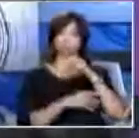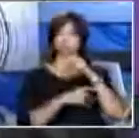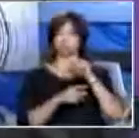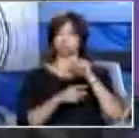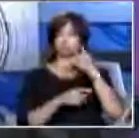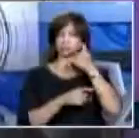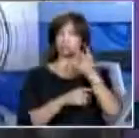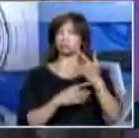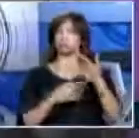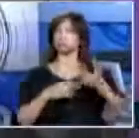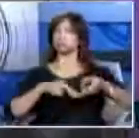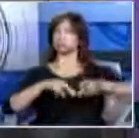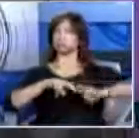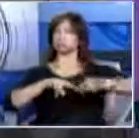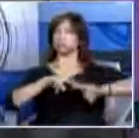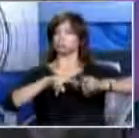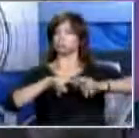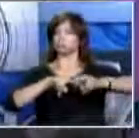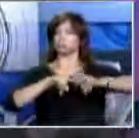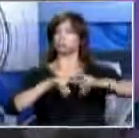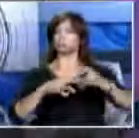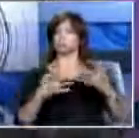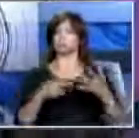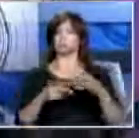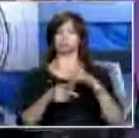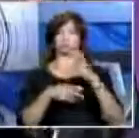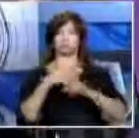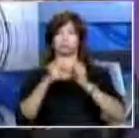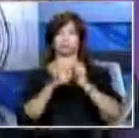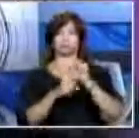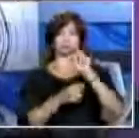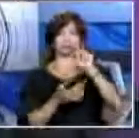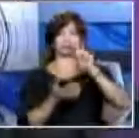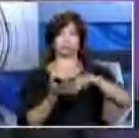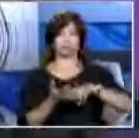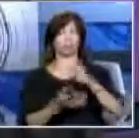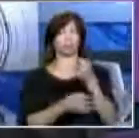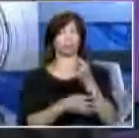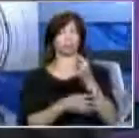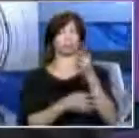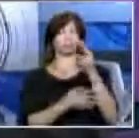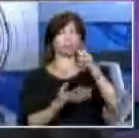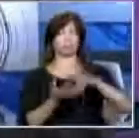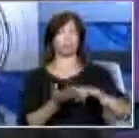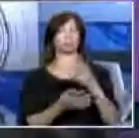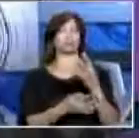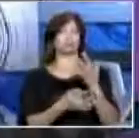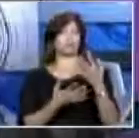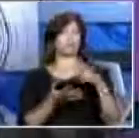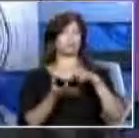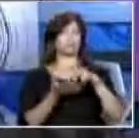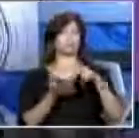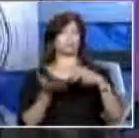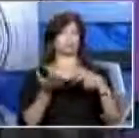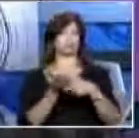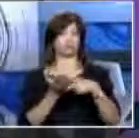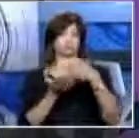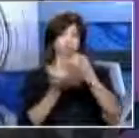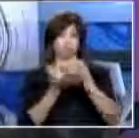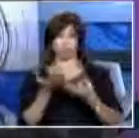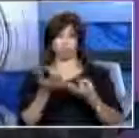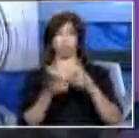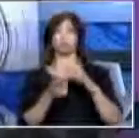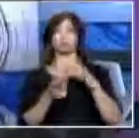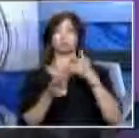ido manteniendo en un crecimiento impresionante entre los años 2011 y el 2014 el valor de pago de factura a través de dispositivos